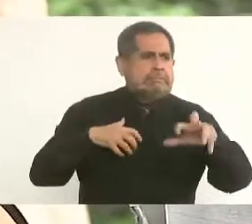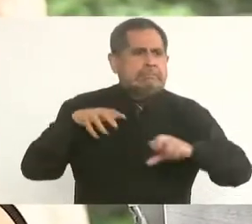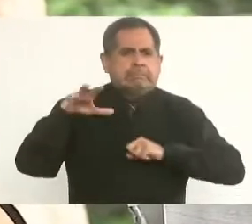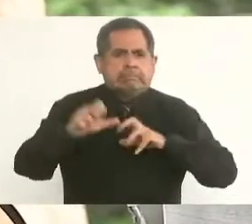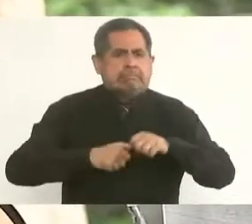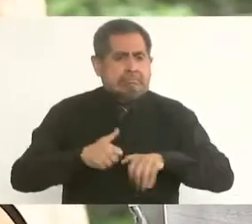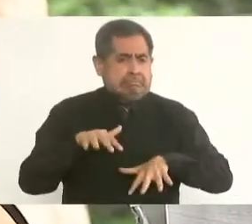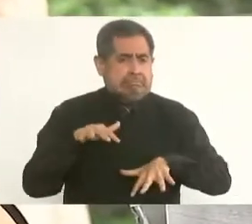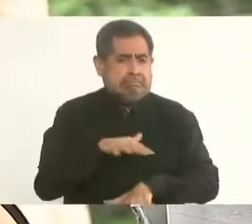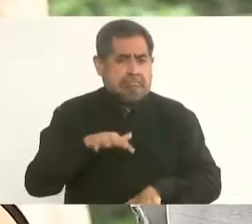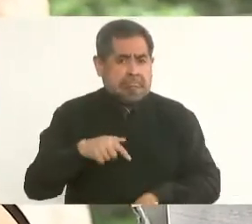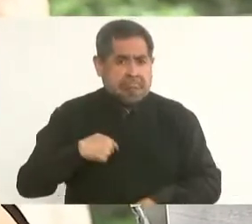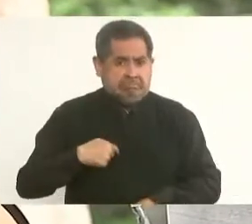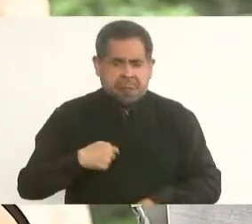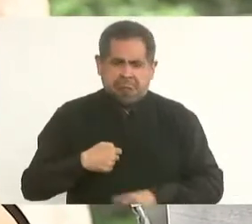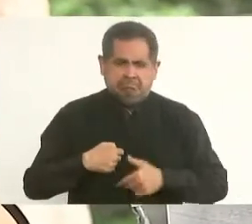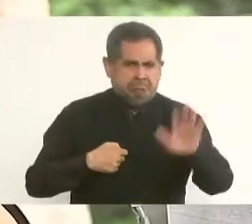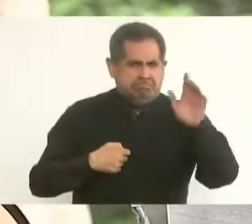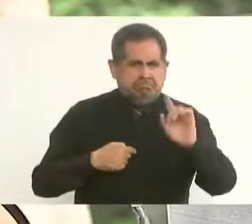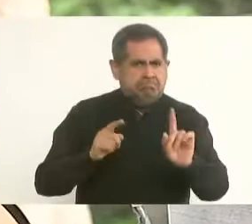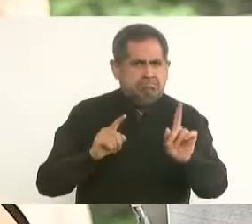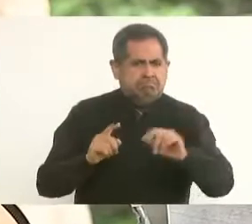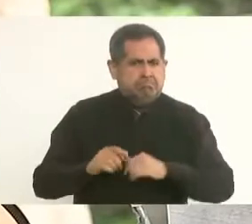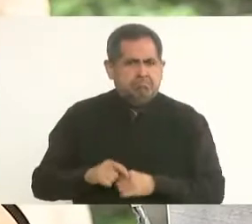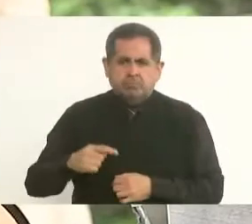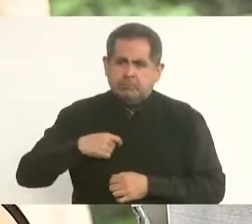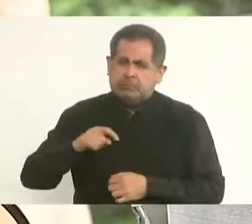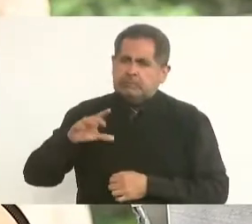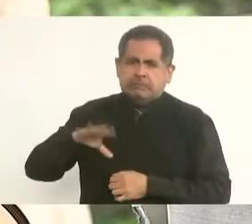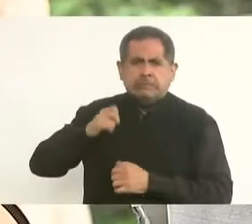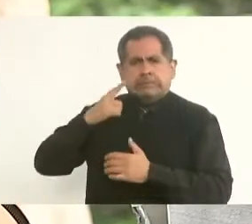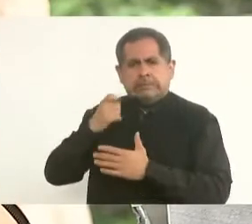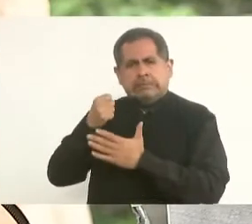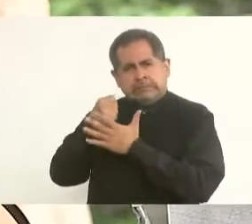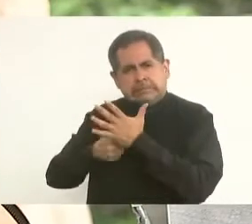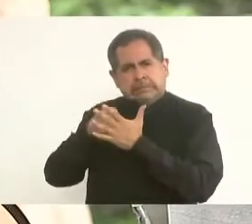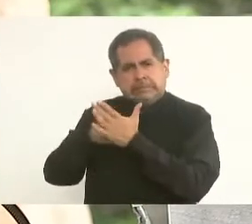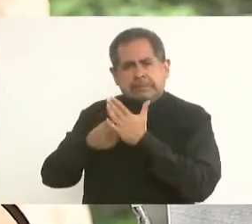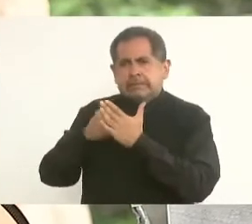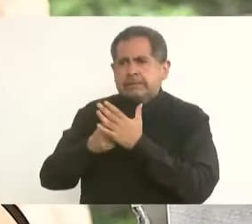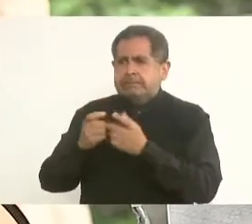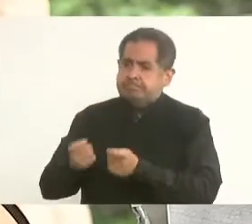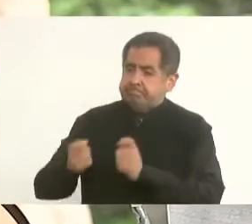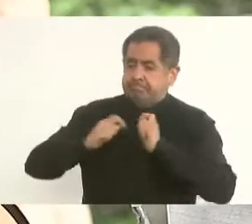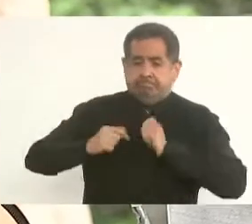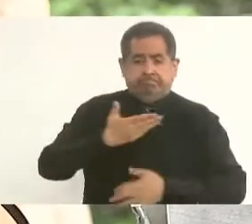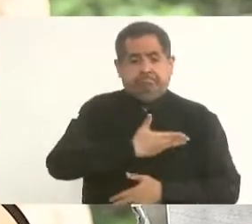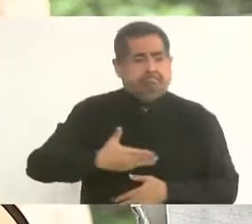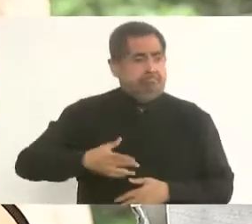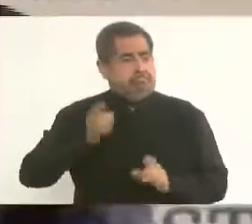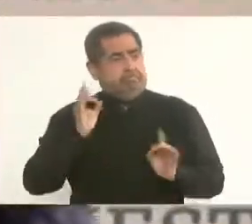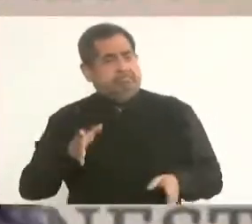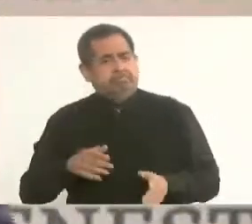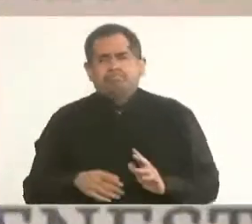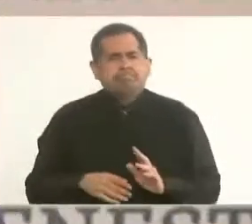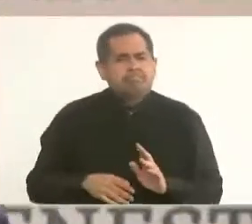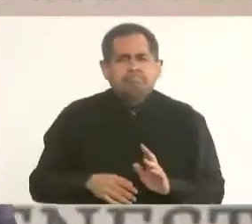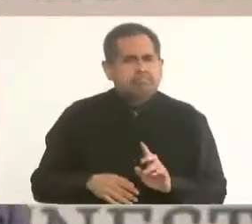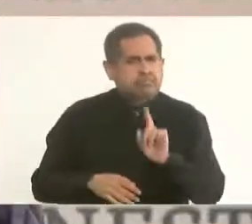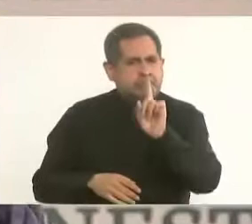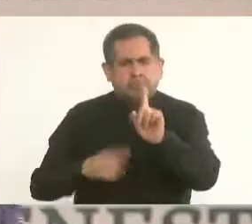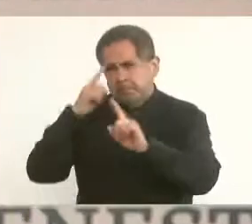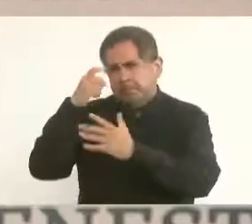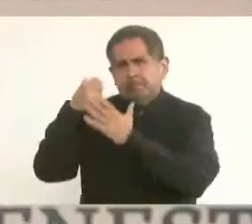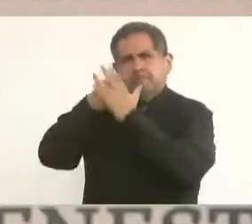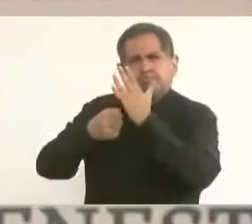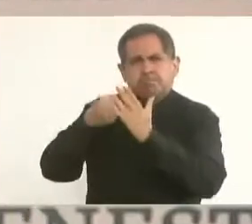vulgar. No luché por un cargo. Luché por